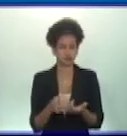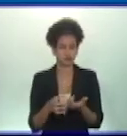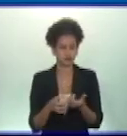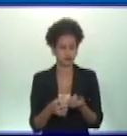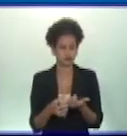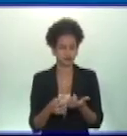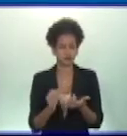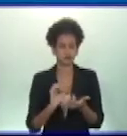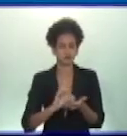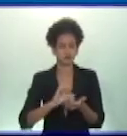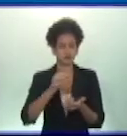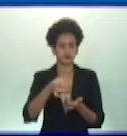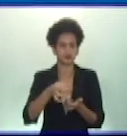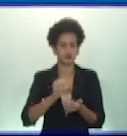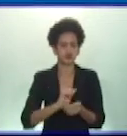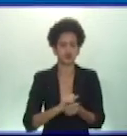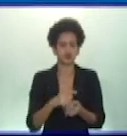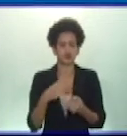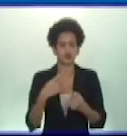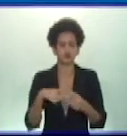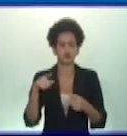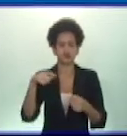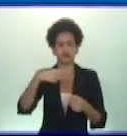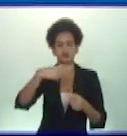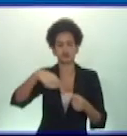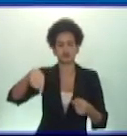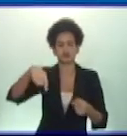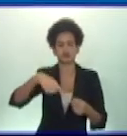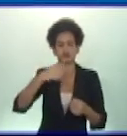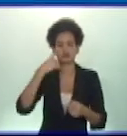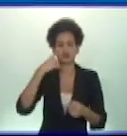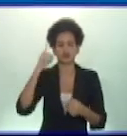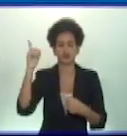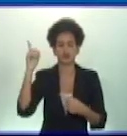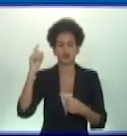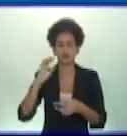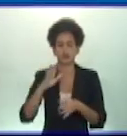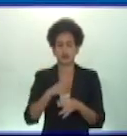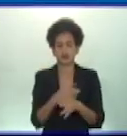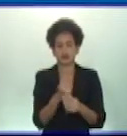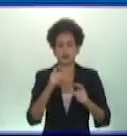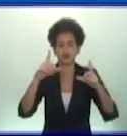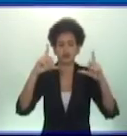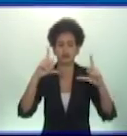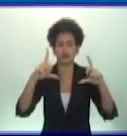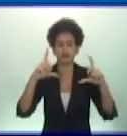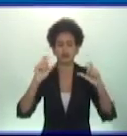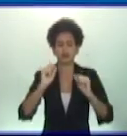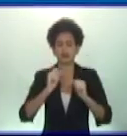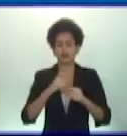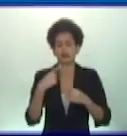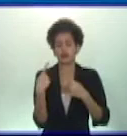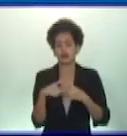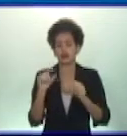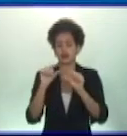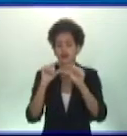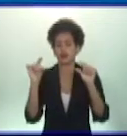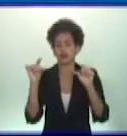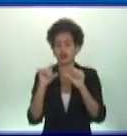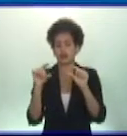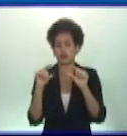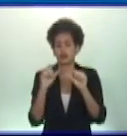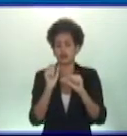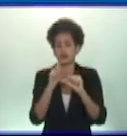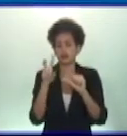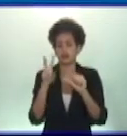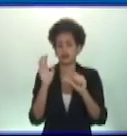cronómetro, importante instrumento para medir los segundos, el reloj de pared, el reloj digital,